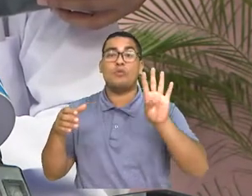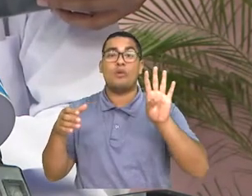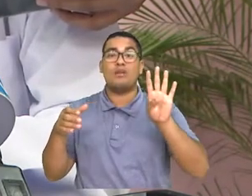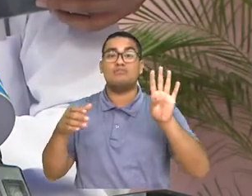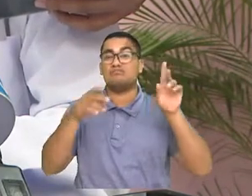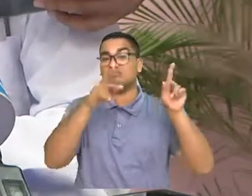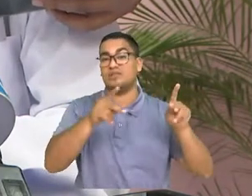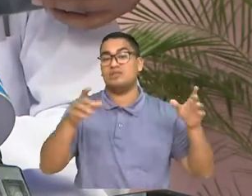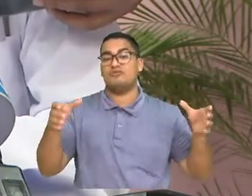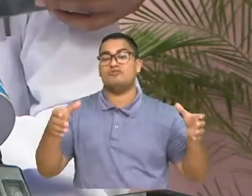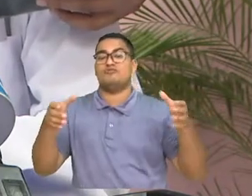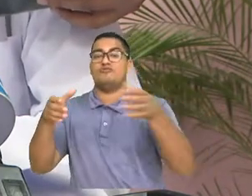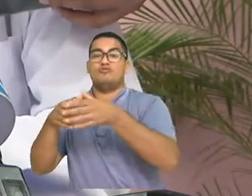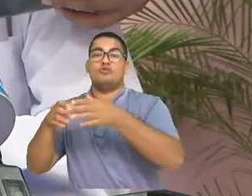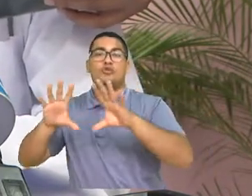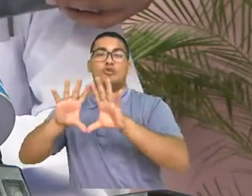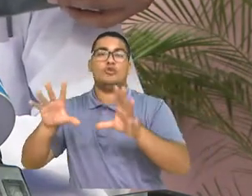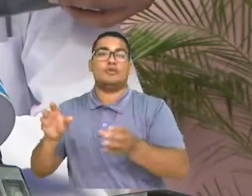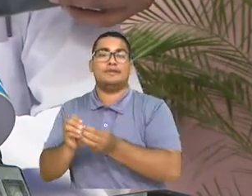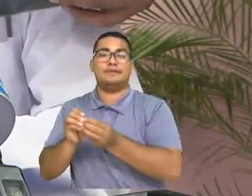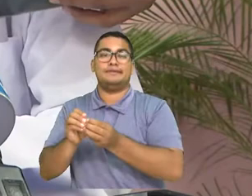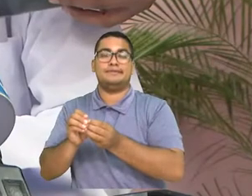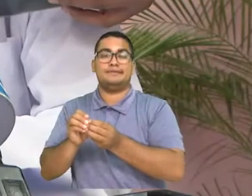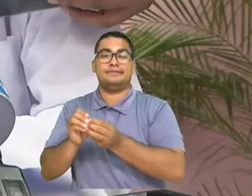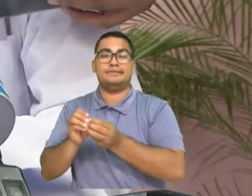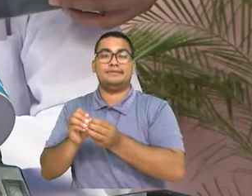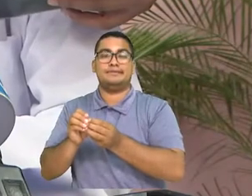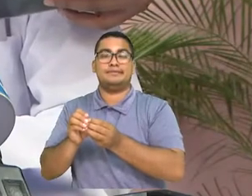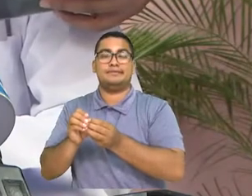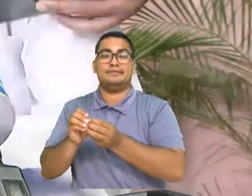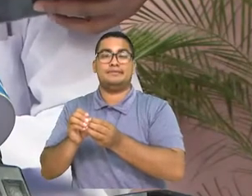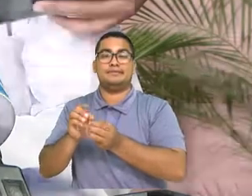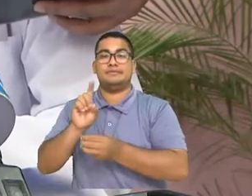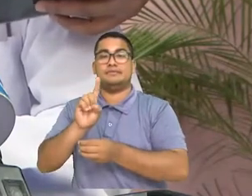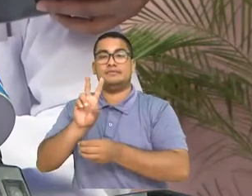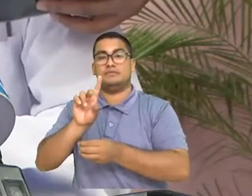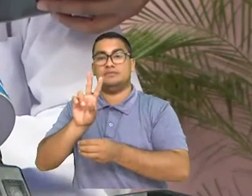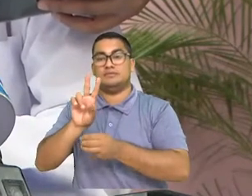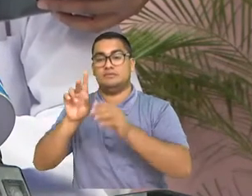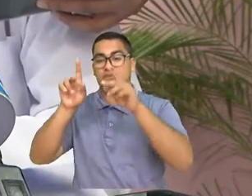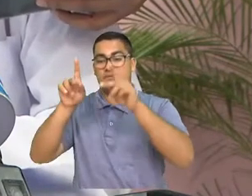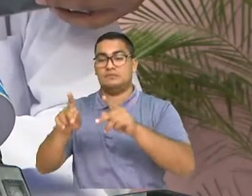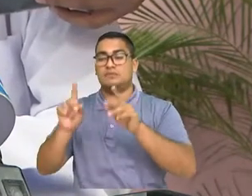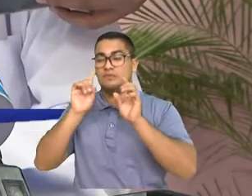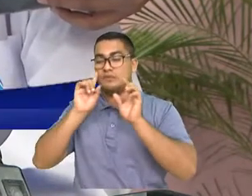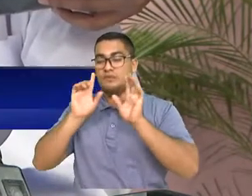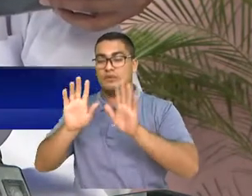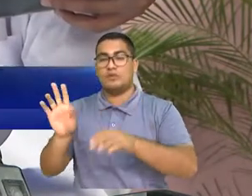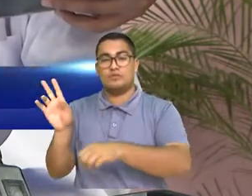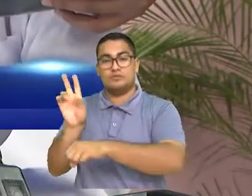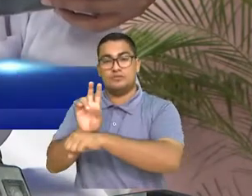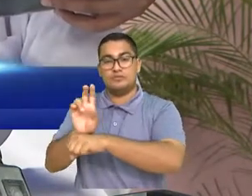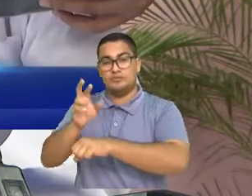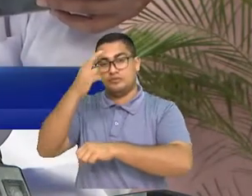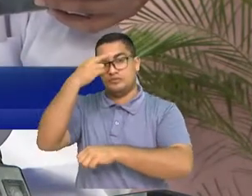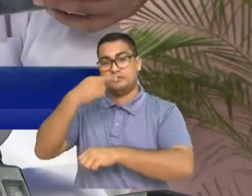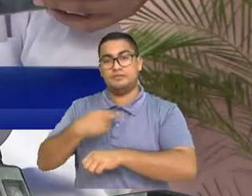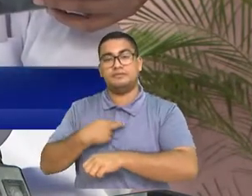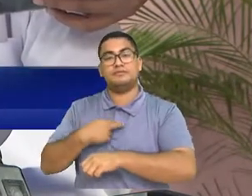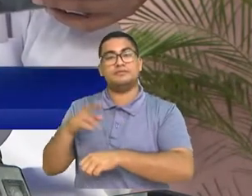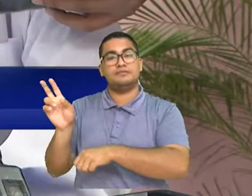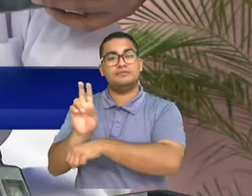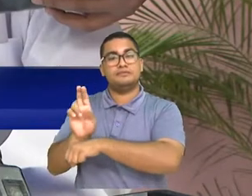más para un total esta mañana de 12 personas en cuidado y